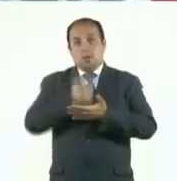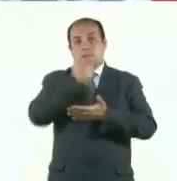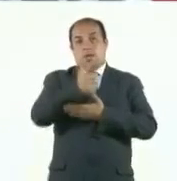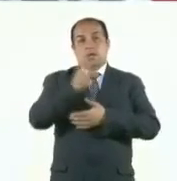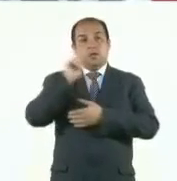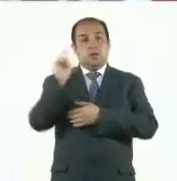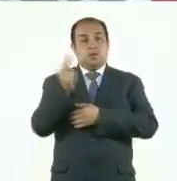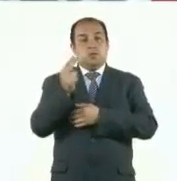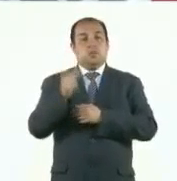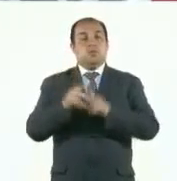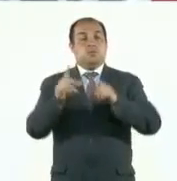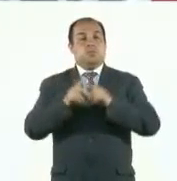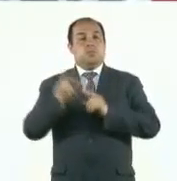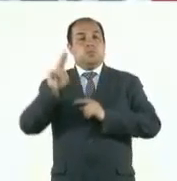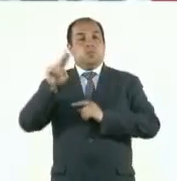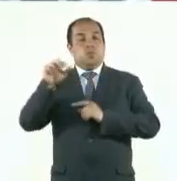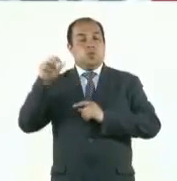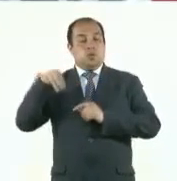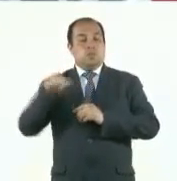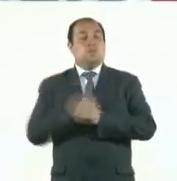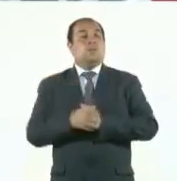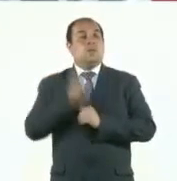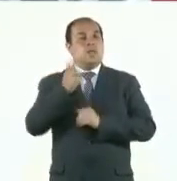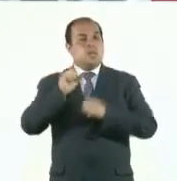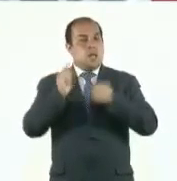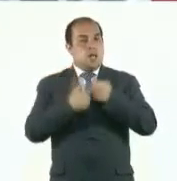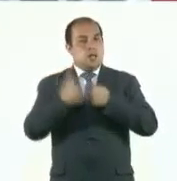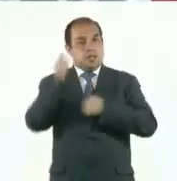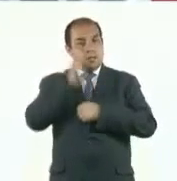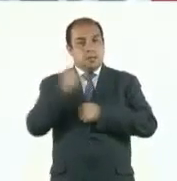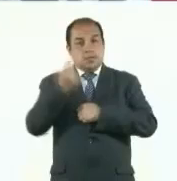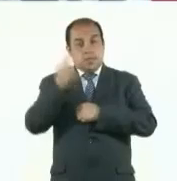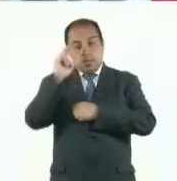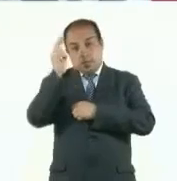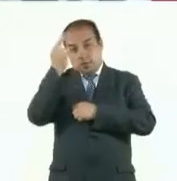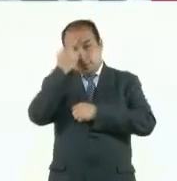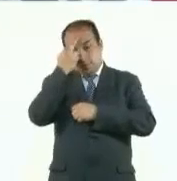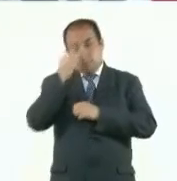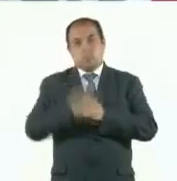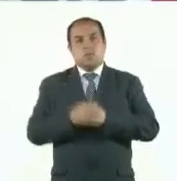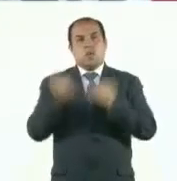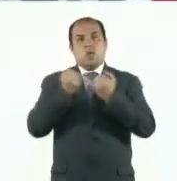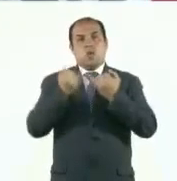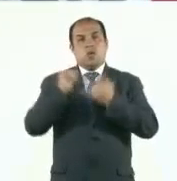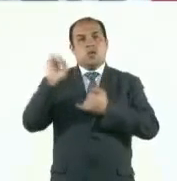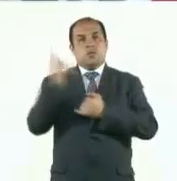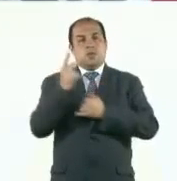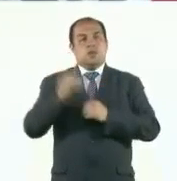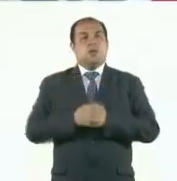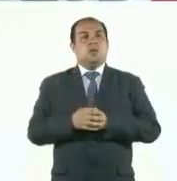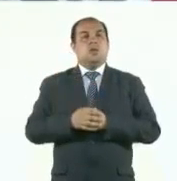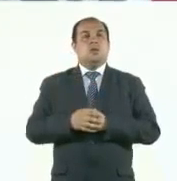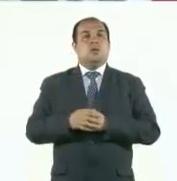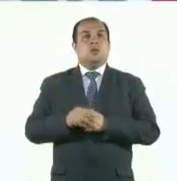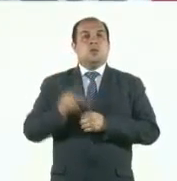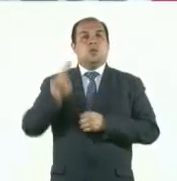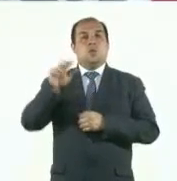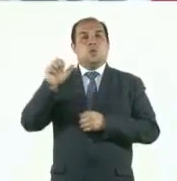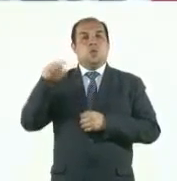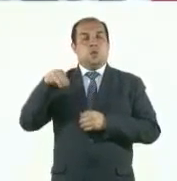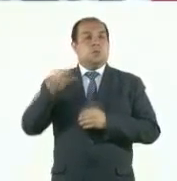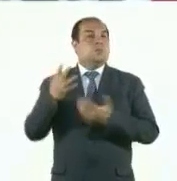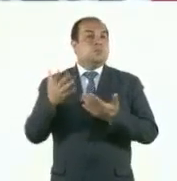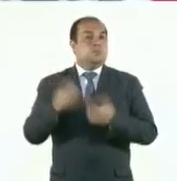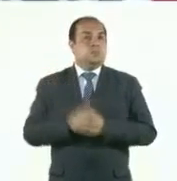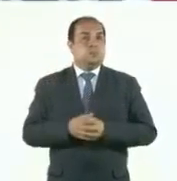universidad nacional y creo que eso es algo que siempre hay que recordar igual en el instituto politécnico nacional en la universidad autónoma metropolitana